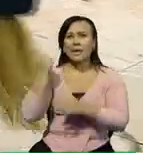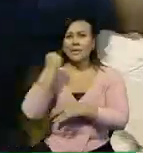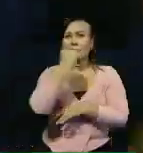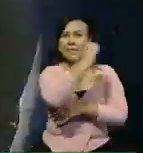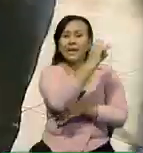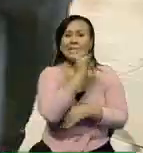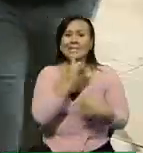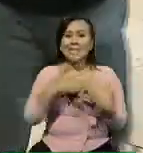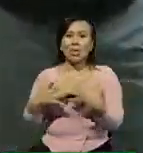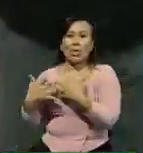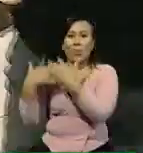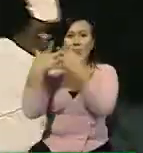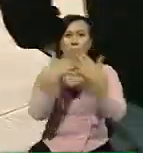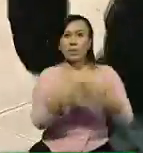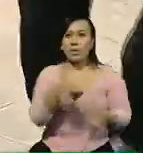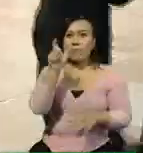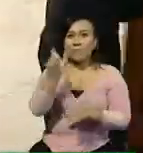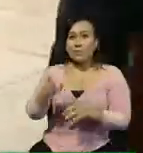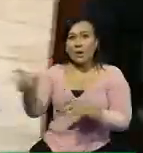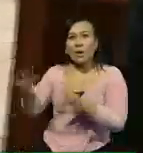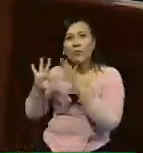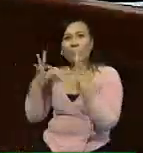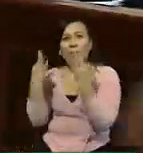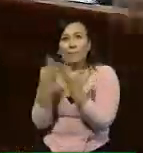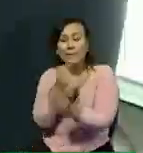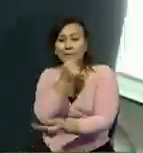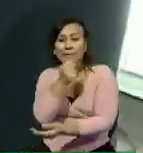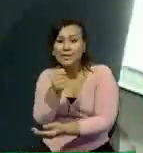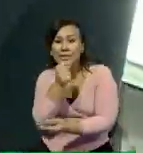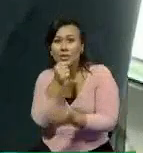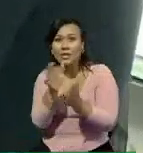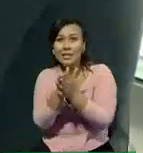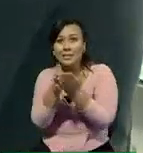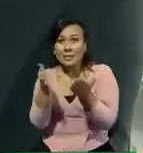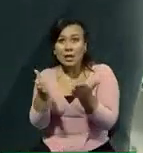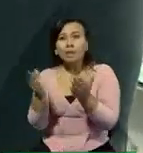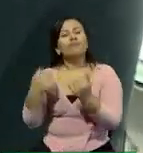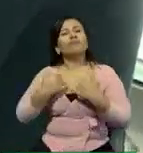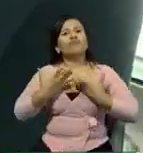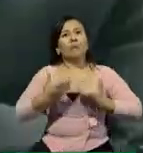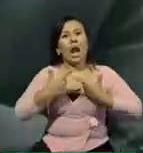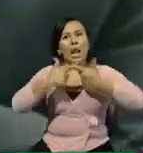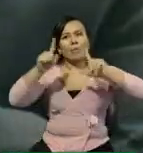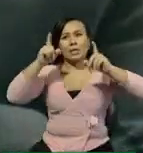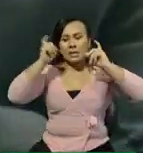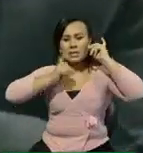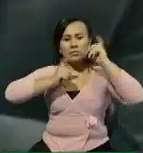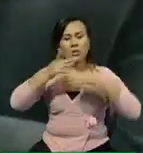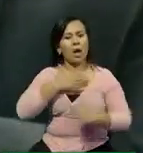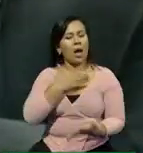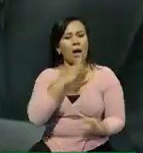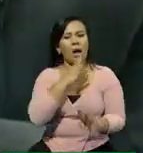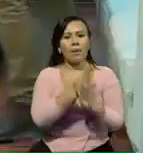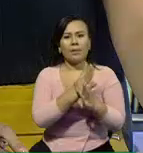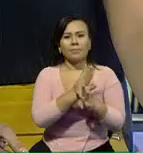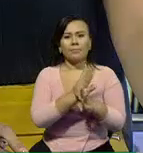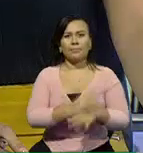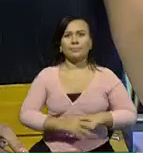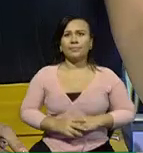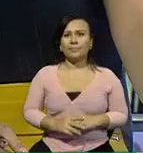con los familiares del equipo periodístico y varias organizaciones que respaldan la libertad de expresión, informó Sofía